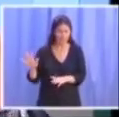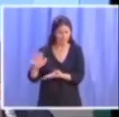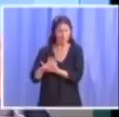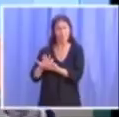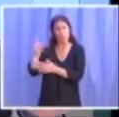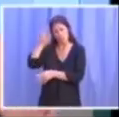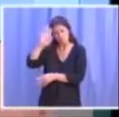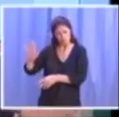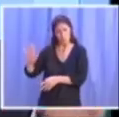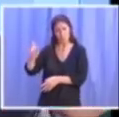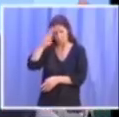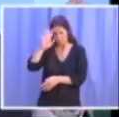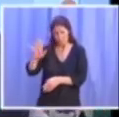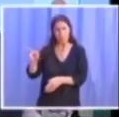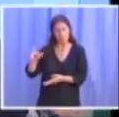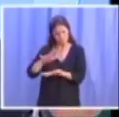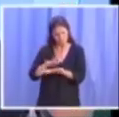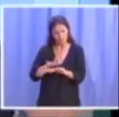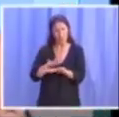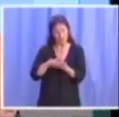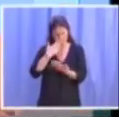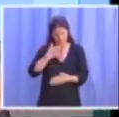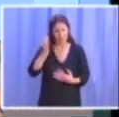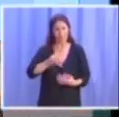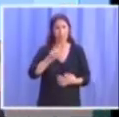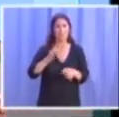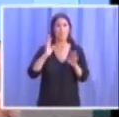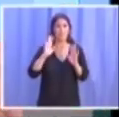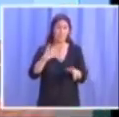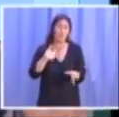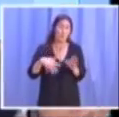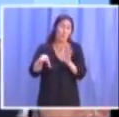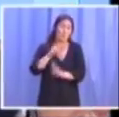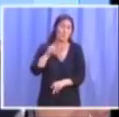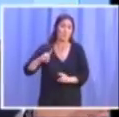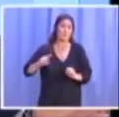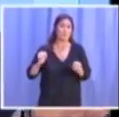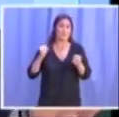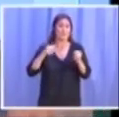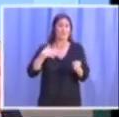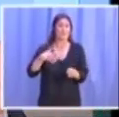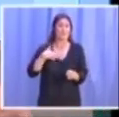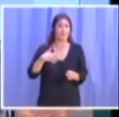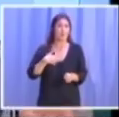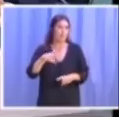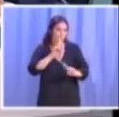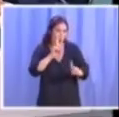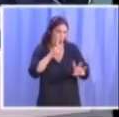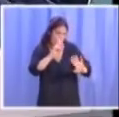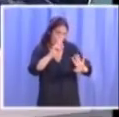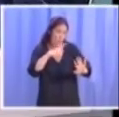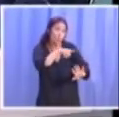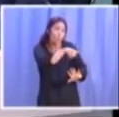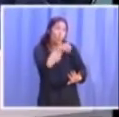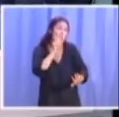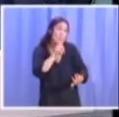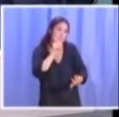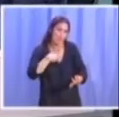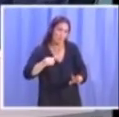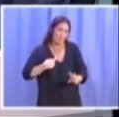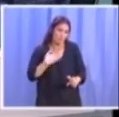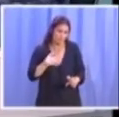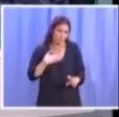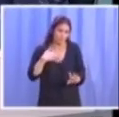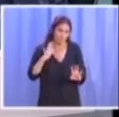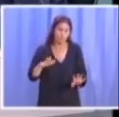No se preocupe usted. Si no, puede estar usted tranquilo, de verdad. Lo que pasa es que yo comprendo que le saque de sus casillas lo que mentiras, usted está diciendo. Evidentemente. Sus es